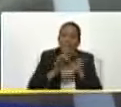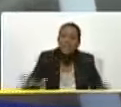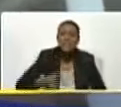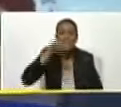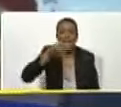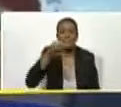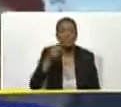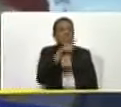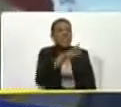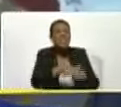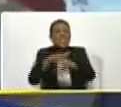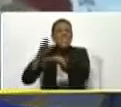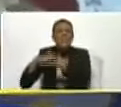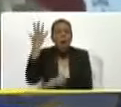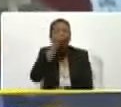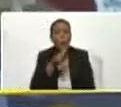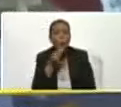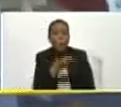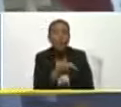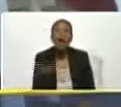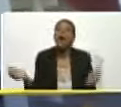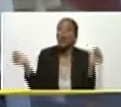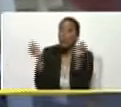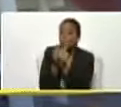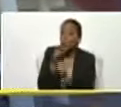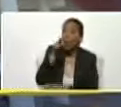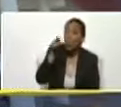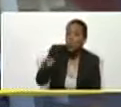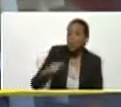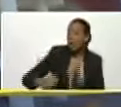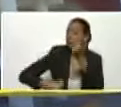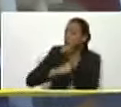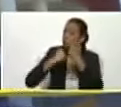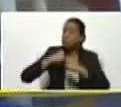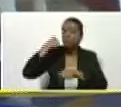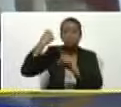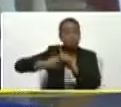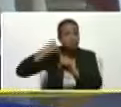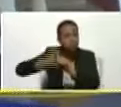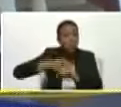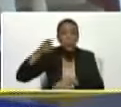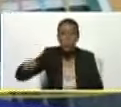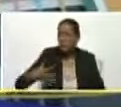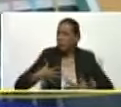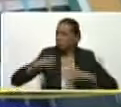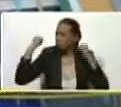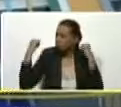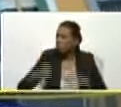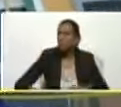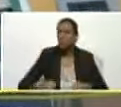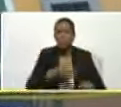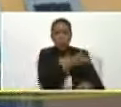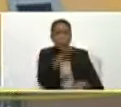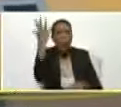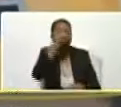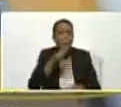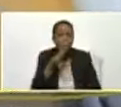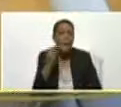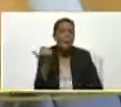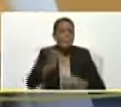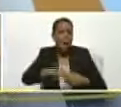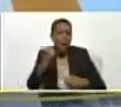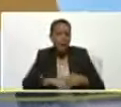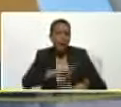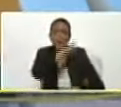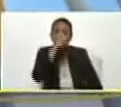Qué dice la juventud estamos con usted presidente para adelante Usted sabe que estamos aquí los jóvenes Estamos